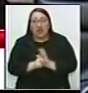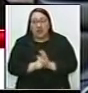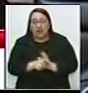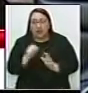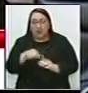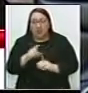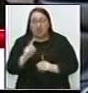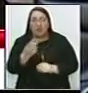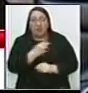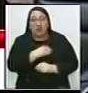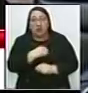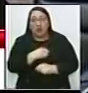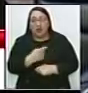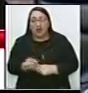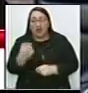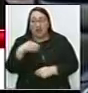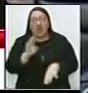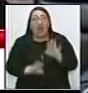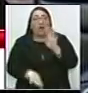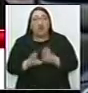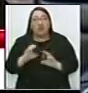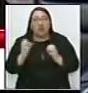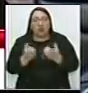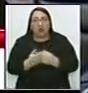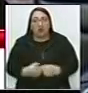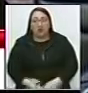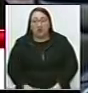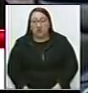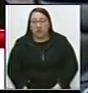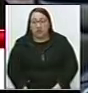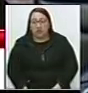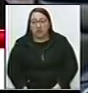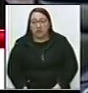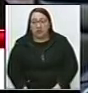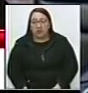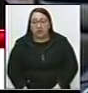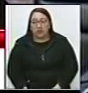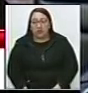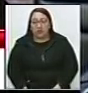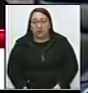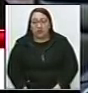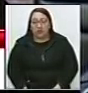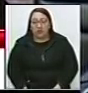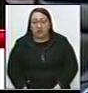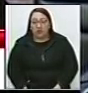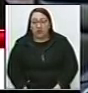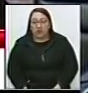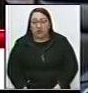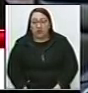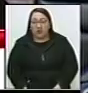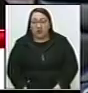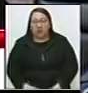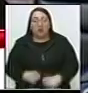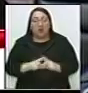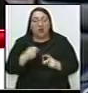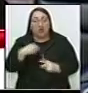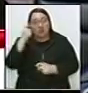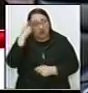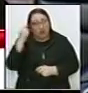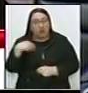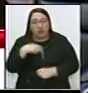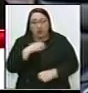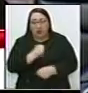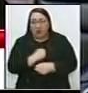a este Premier que venía de vez en cuando al Legislativo, pero que también debe tener en cuenta que nuestra